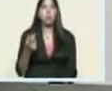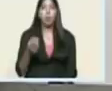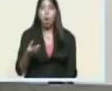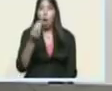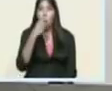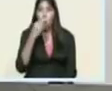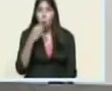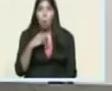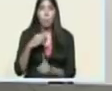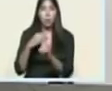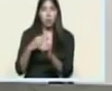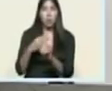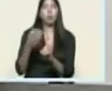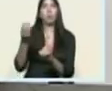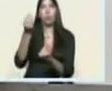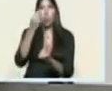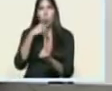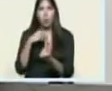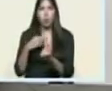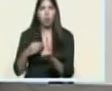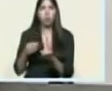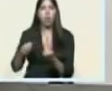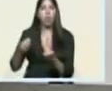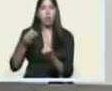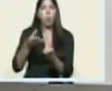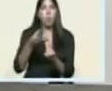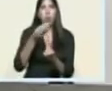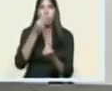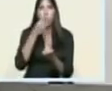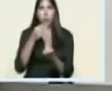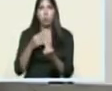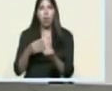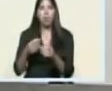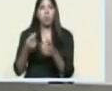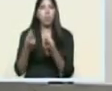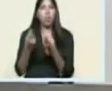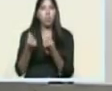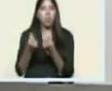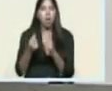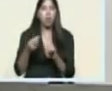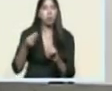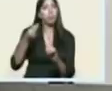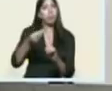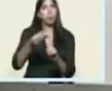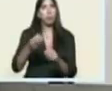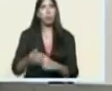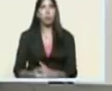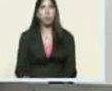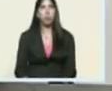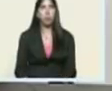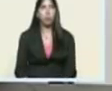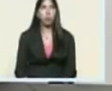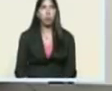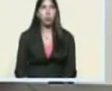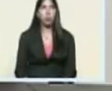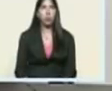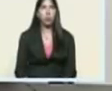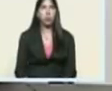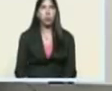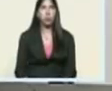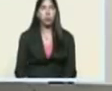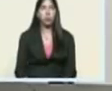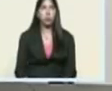de la alimentación, del abastecimiento, con los CLAP y muchas cosas más, los mercados del